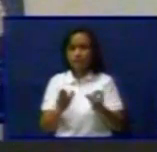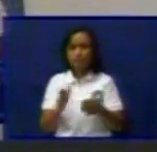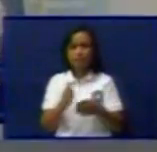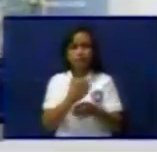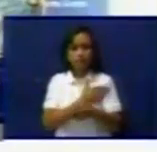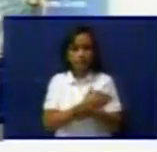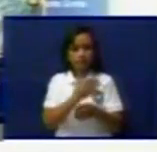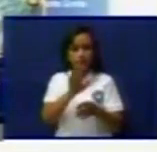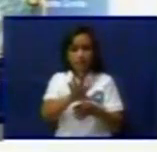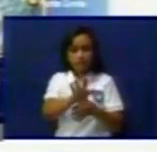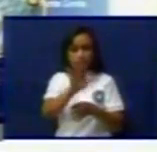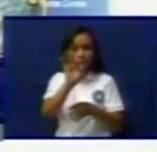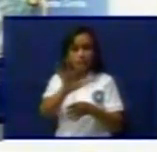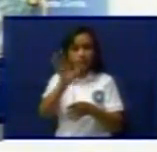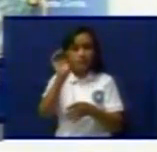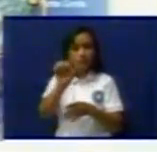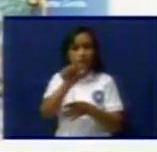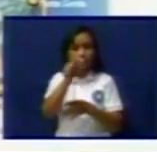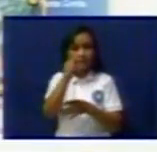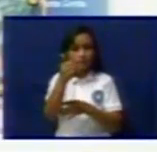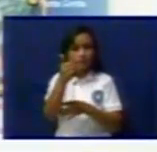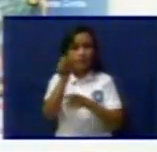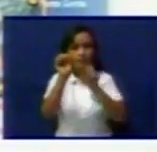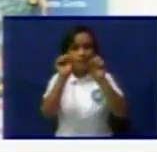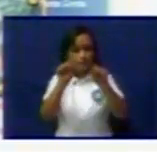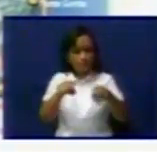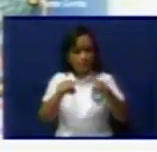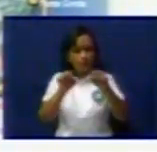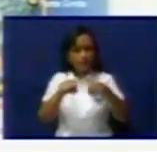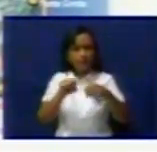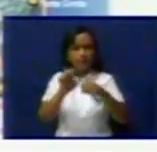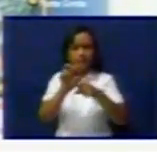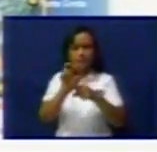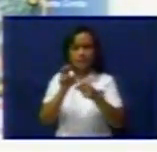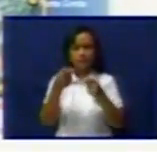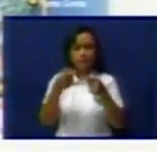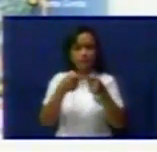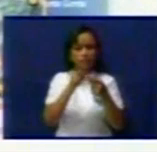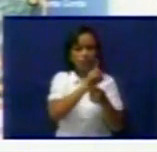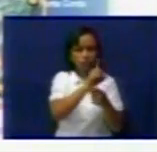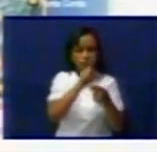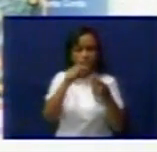preliminarmente seleccionamos seis posibles rutas.